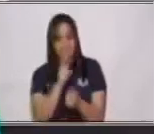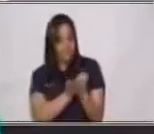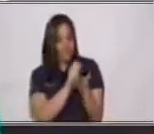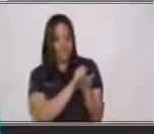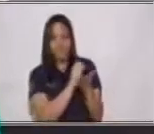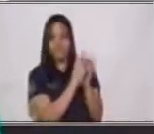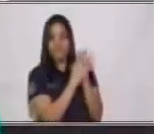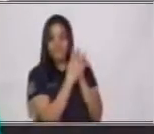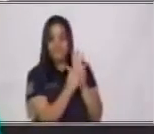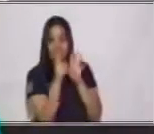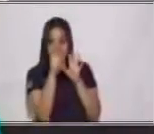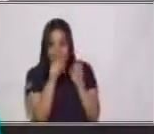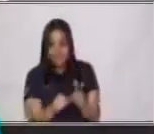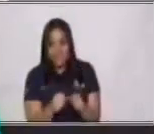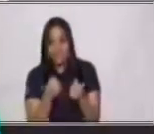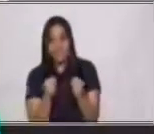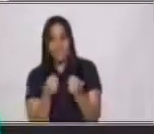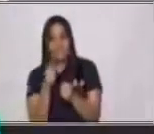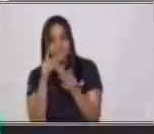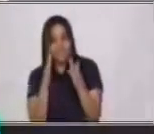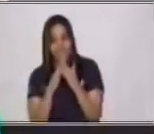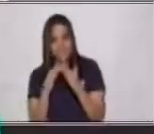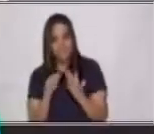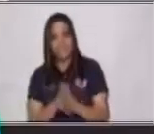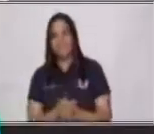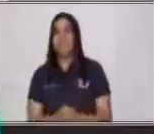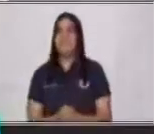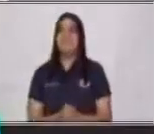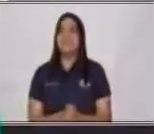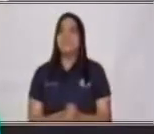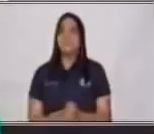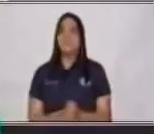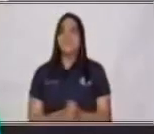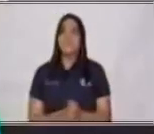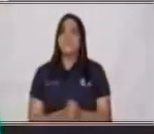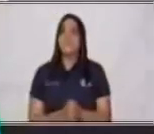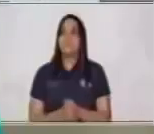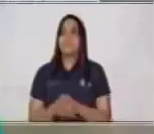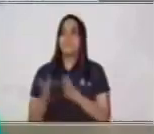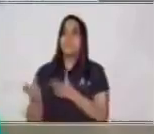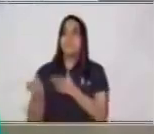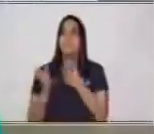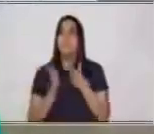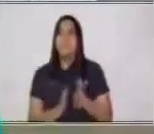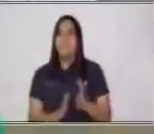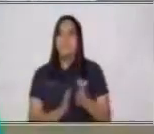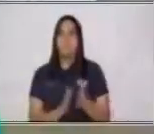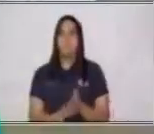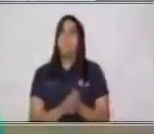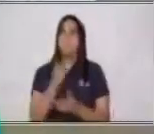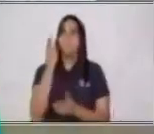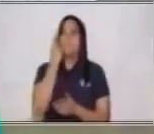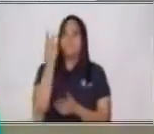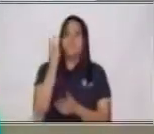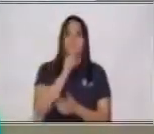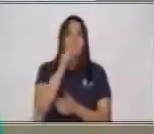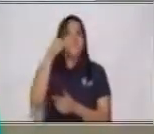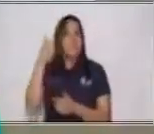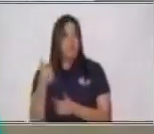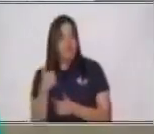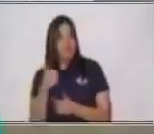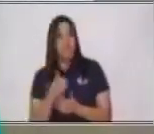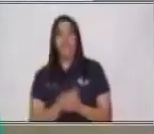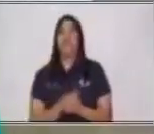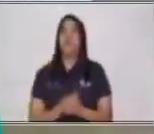anótalo para que tú puedas ejercitarte en casa. Bien. Vamos a ir entonces al otro